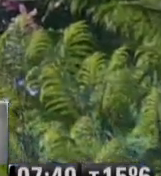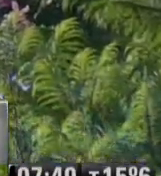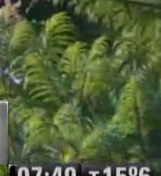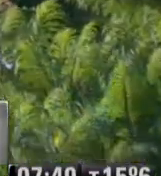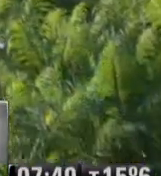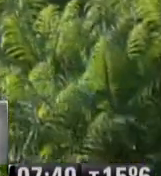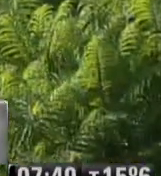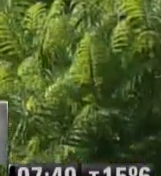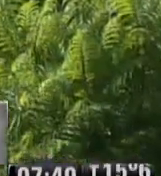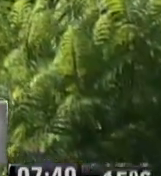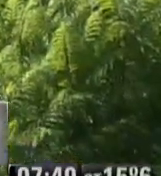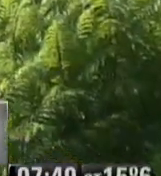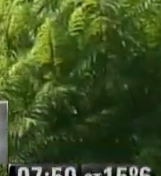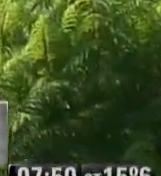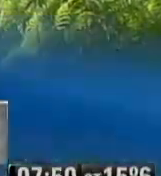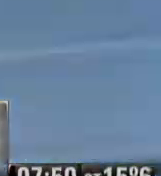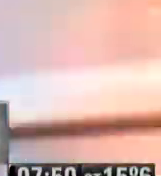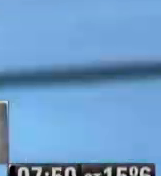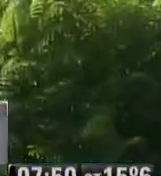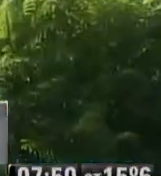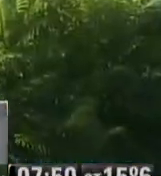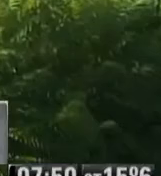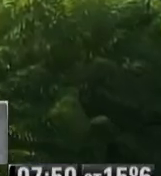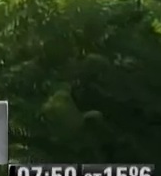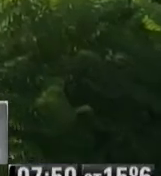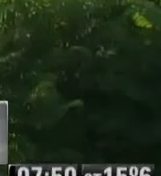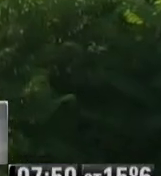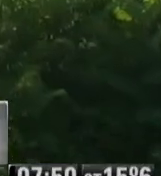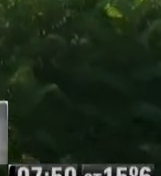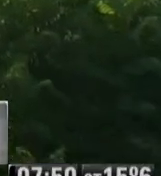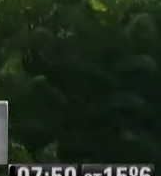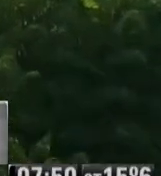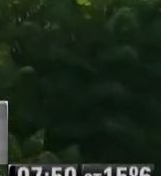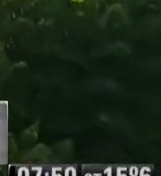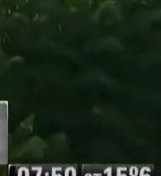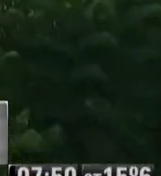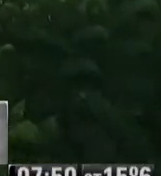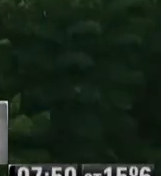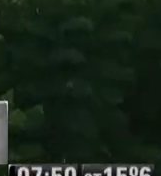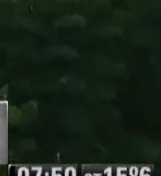Mi